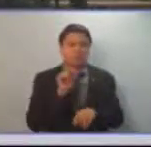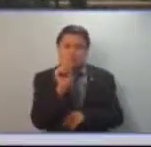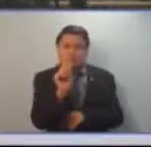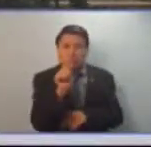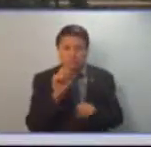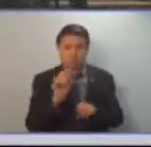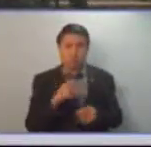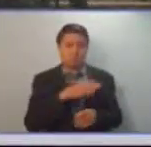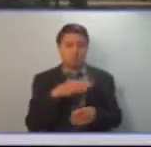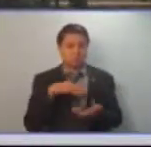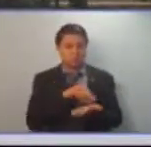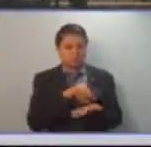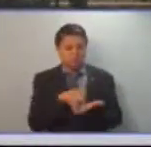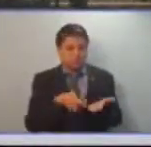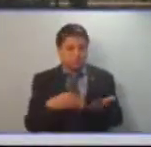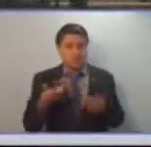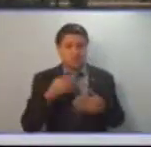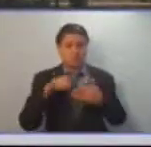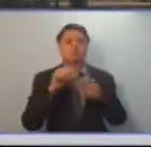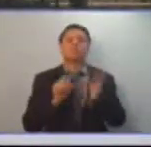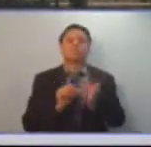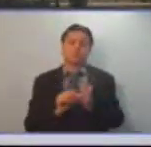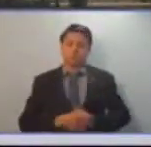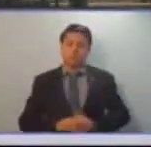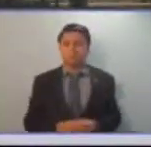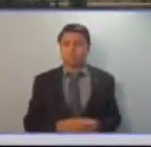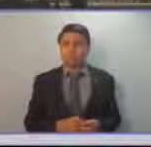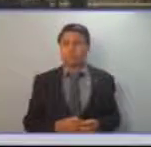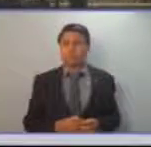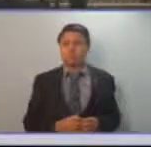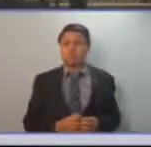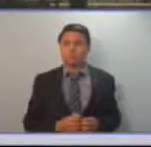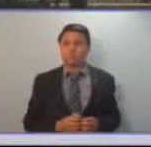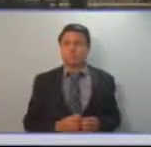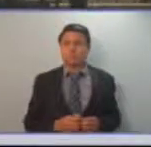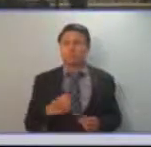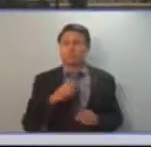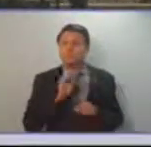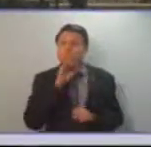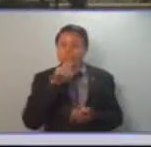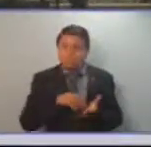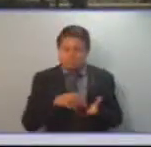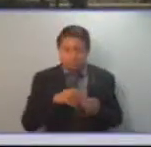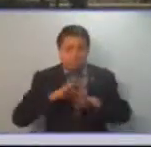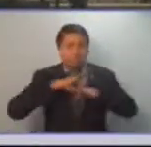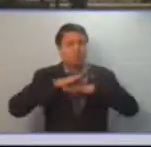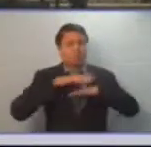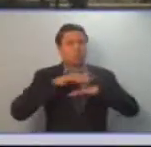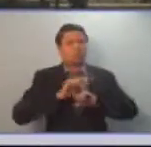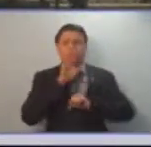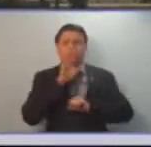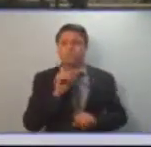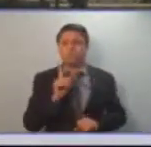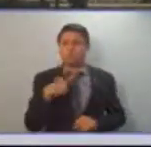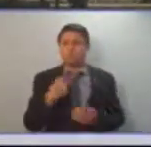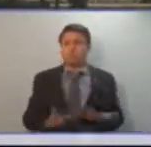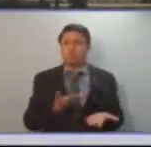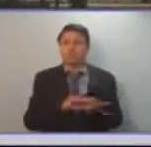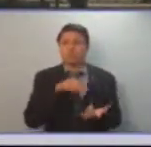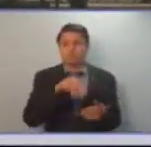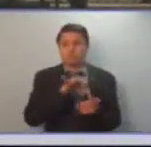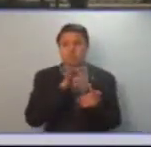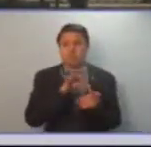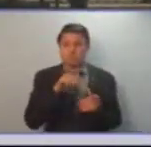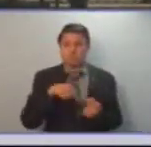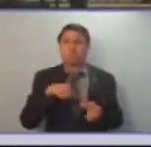para consejos municipales y asambleas y que, y lo digo ahora con tranquilidad porque además yo no soy candidata para esta elección,